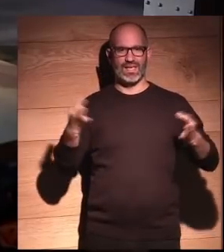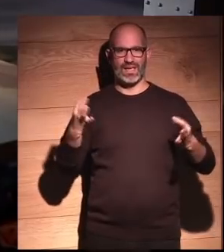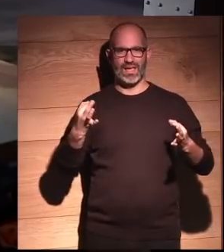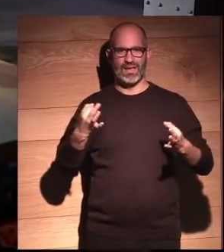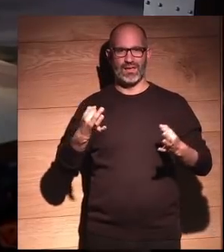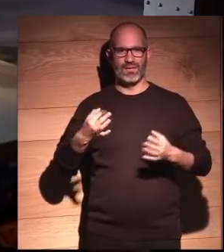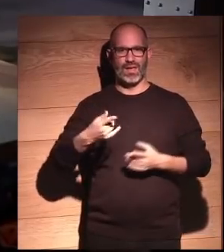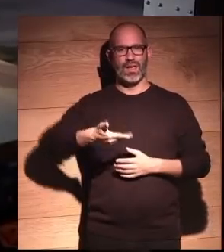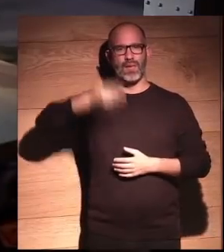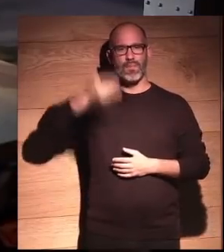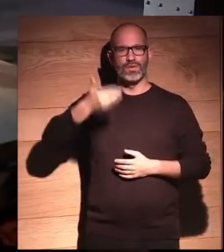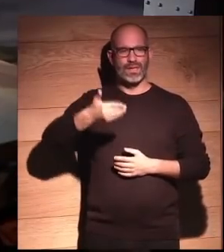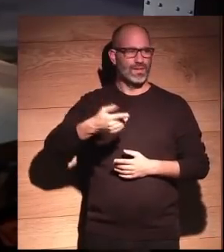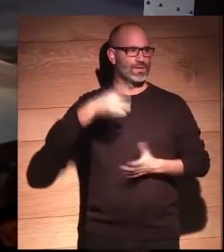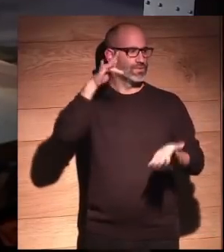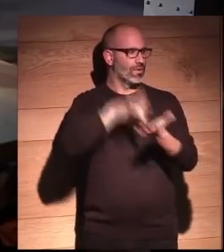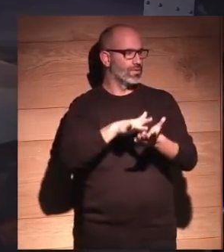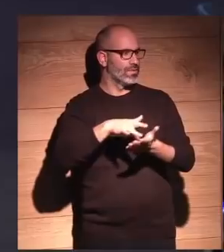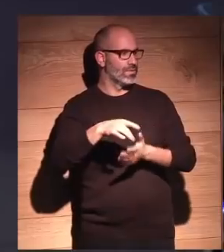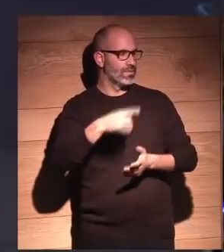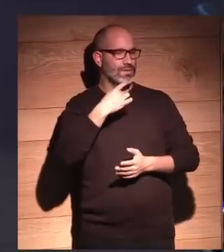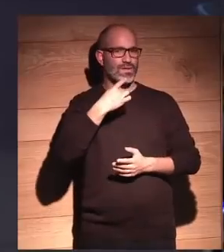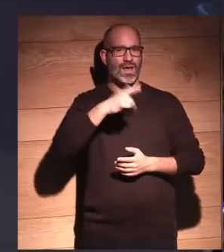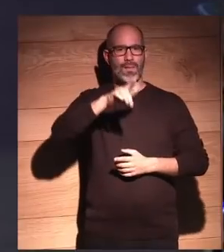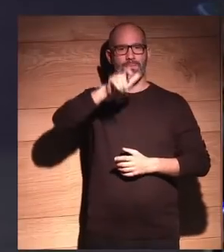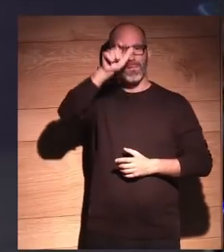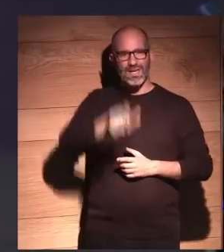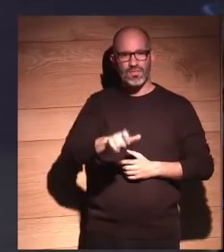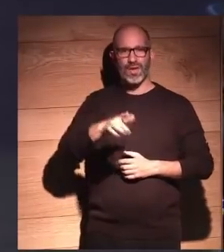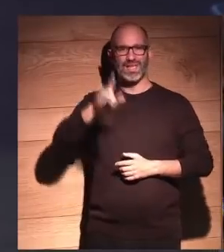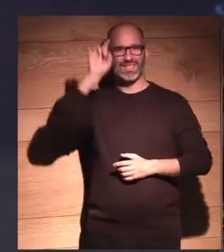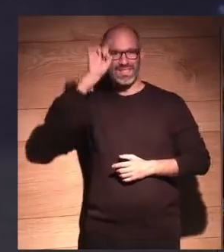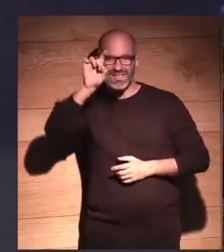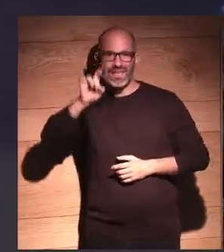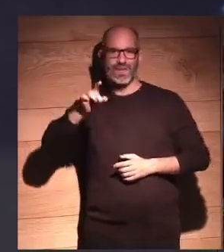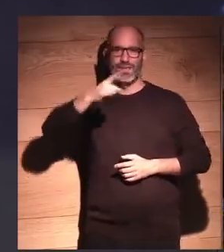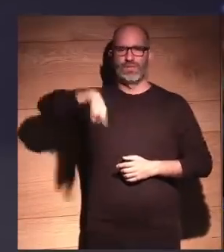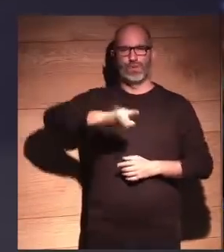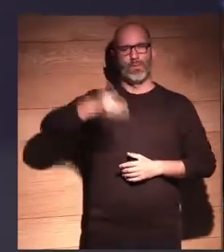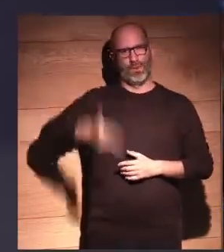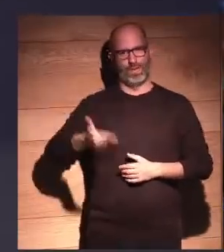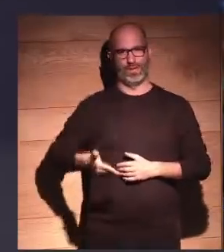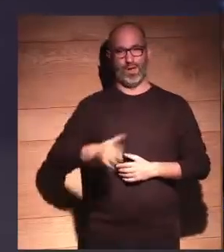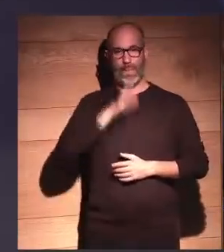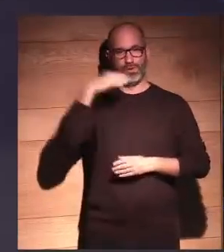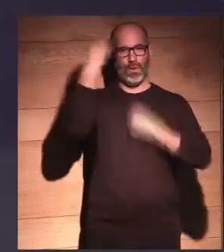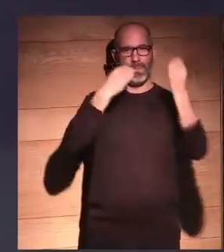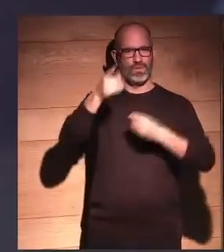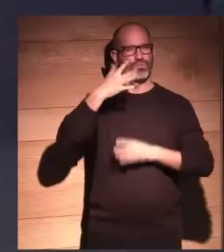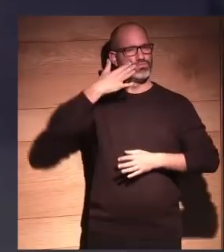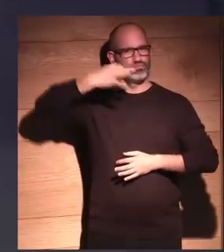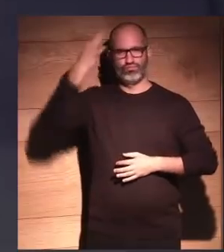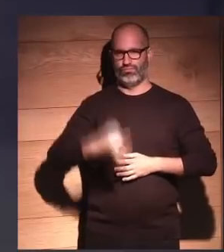es el subject, sino the person, the teacher. Y yo creo que esta es una gran